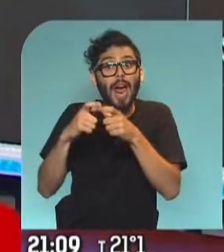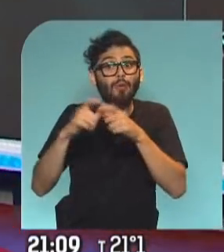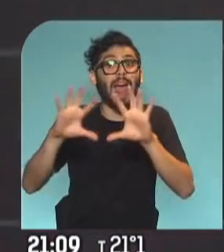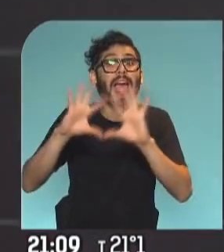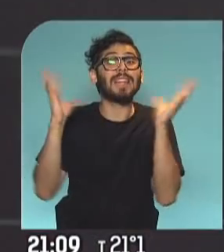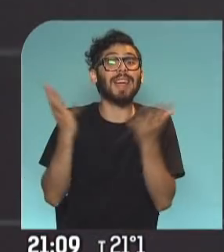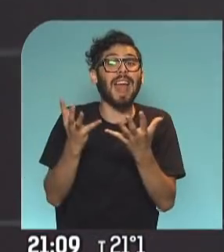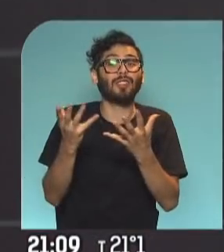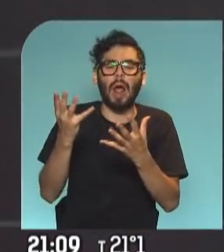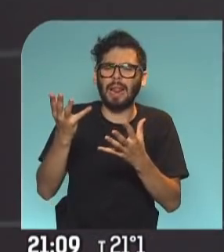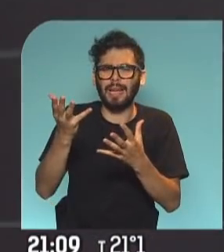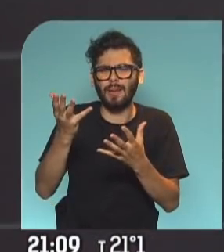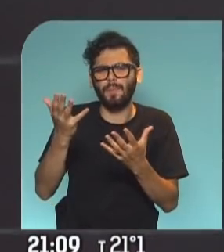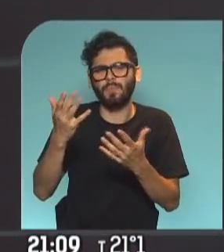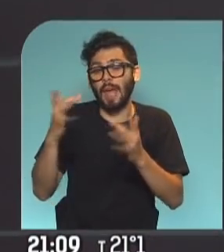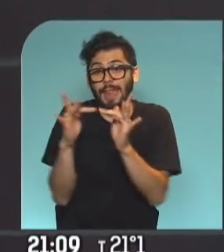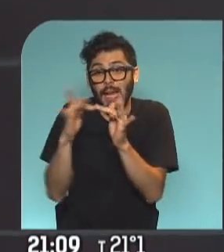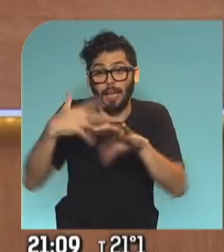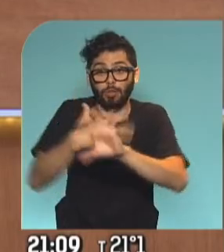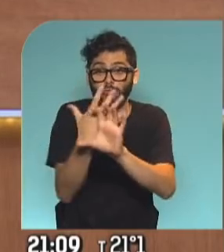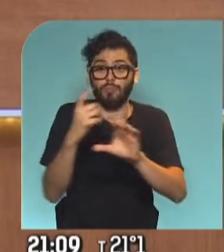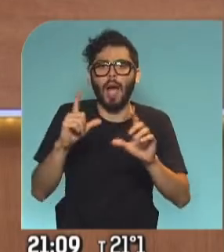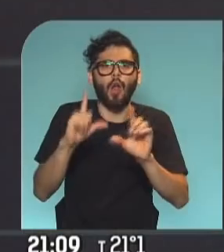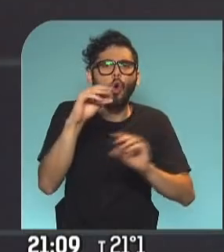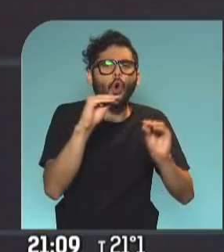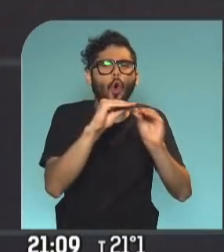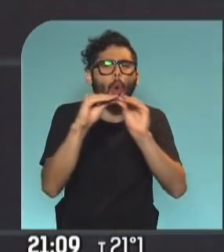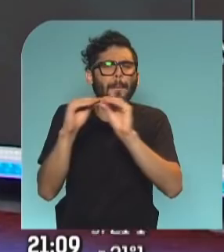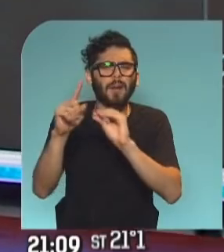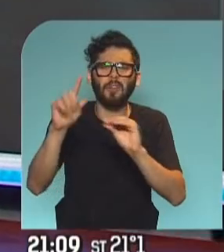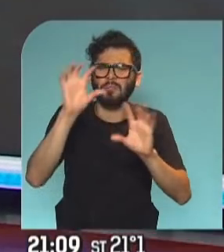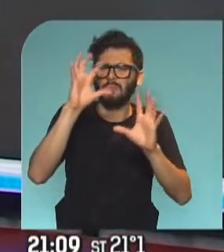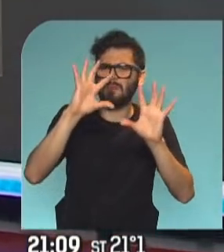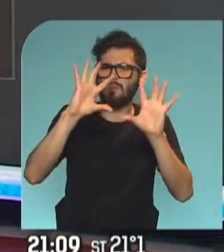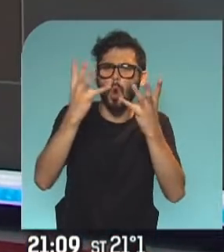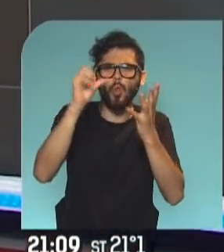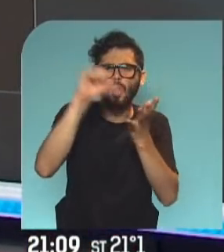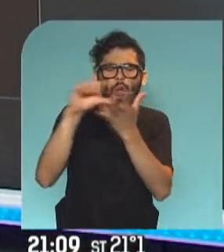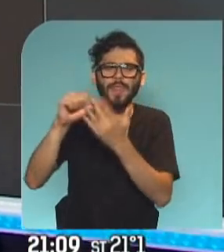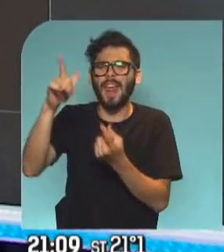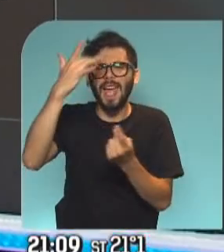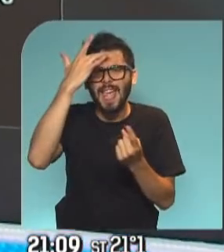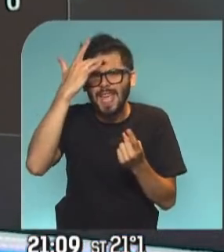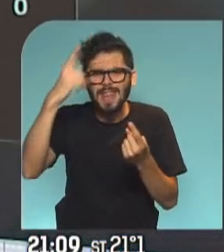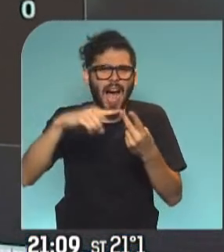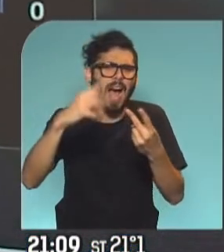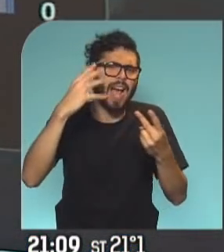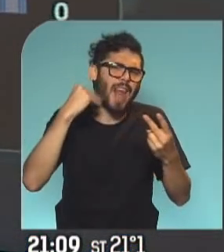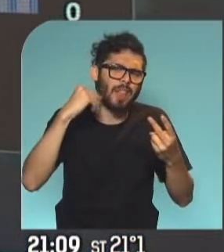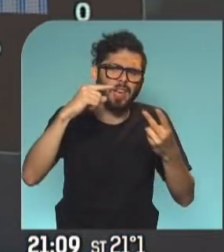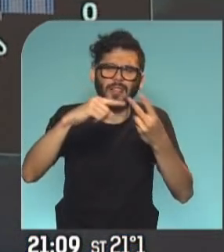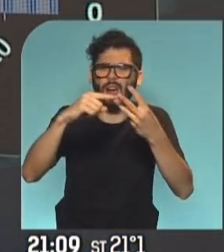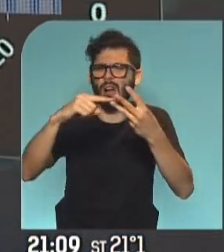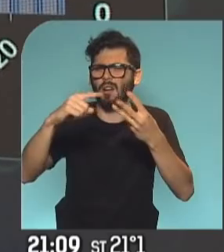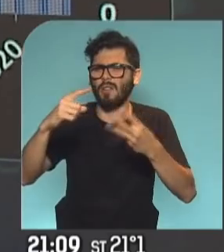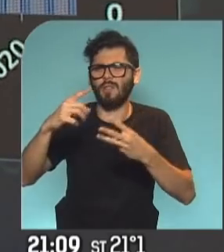internacional por internet con unos colegas de varios lugares del mundo, de la India, de Inglaterra,